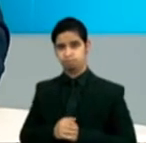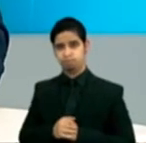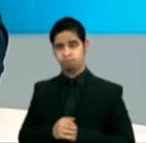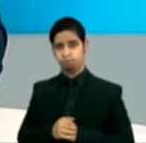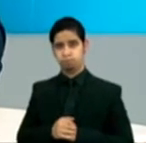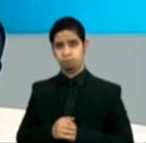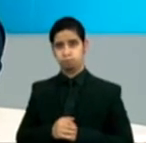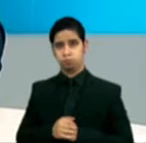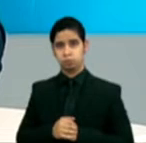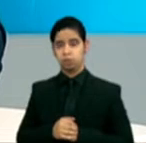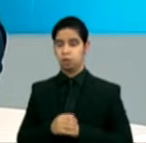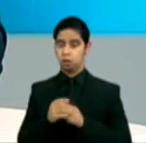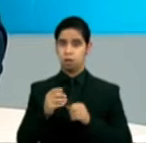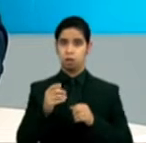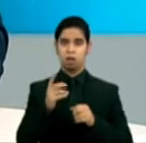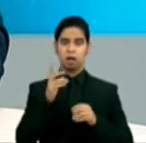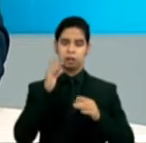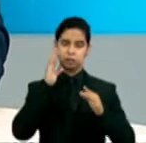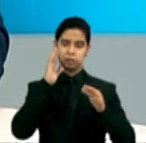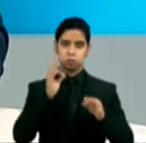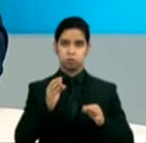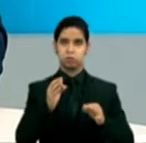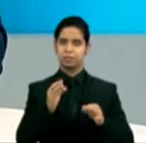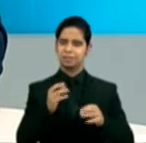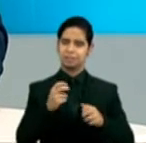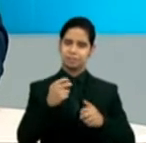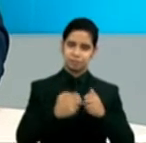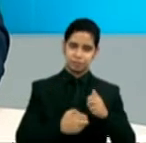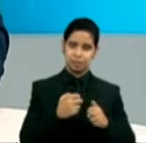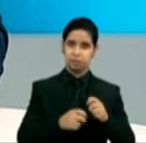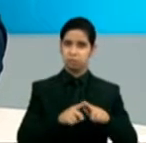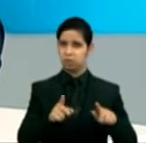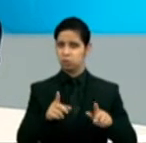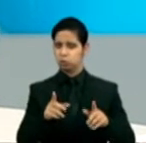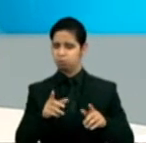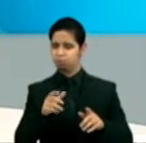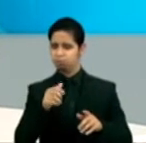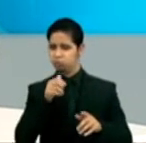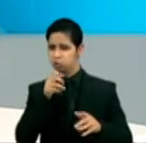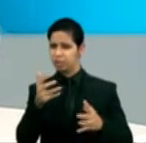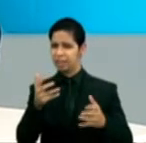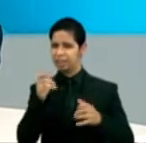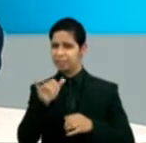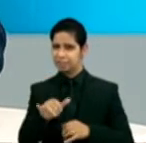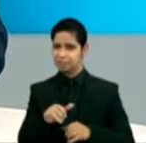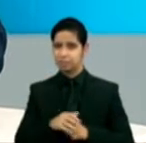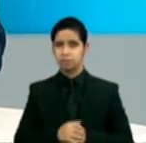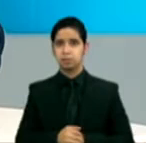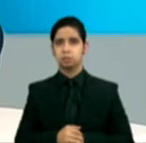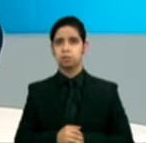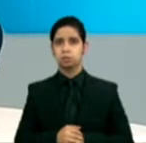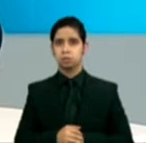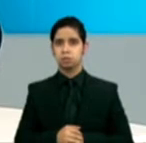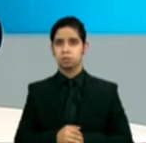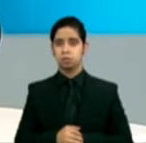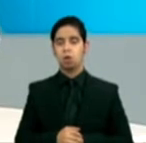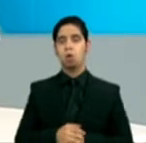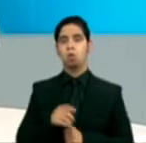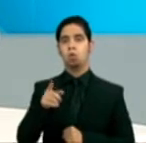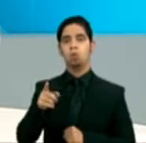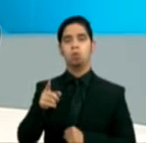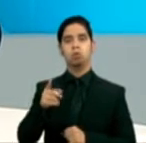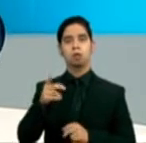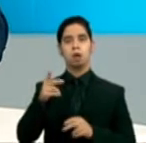hay que tomar decisiones difíciles y antipáticas en el país. La pregunta es, una persona que no aspira a